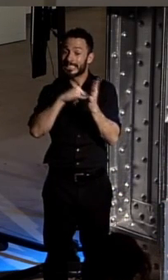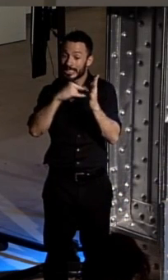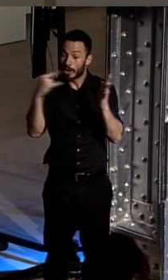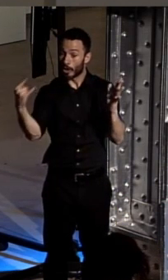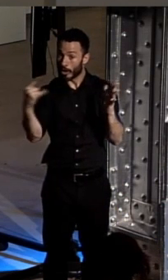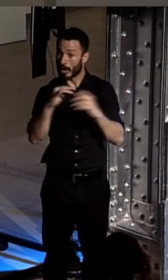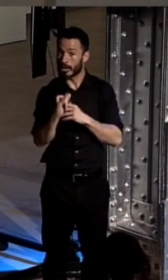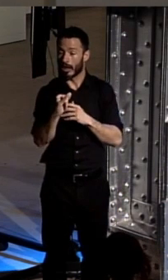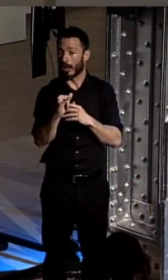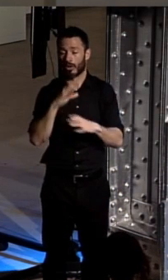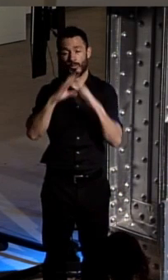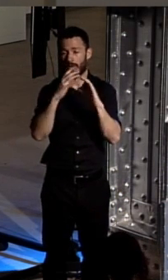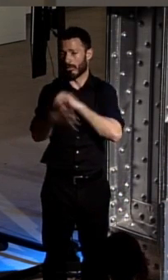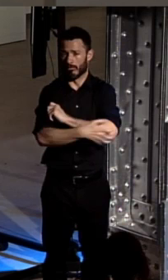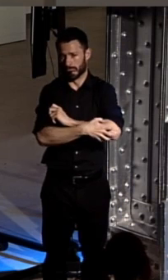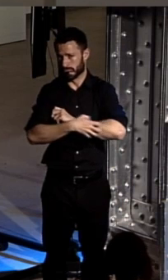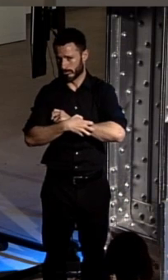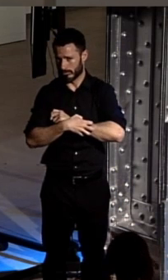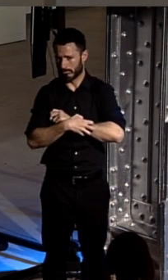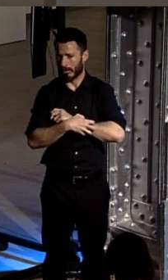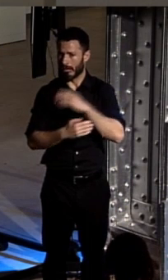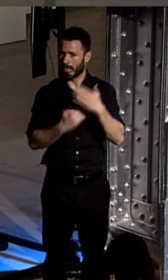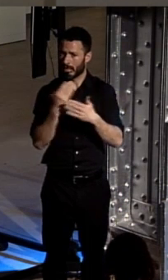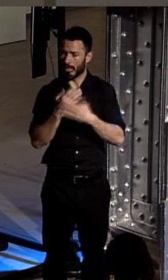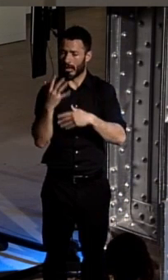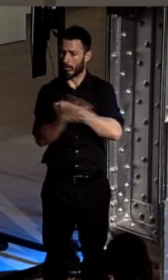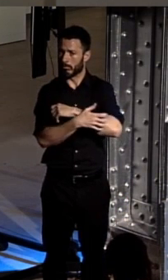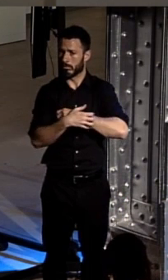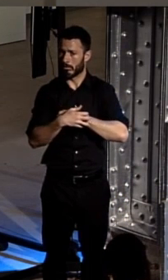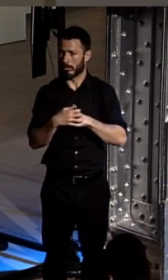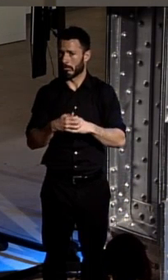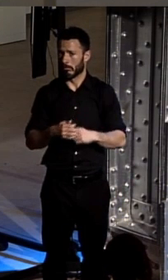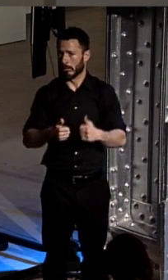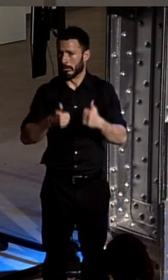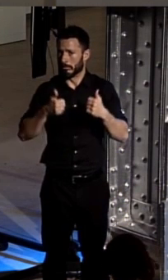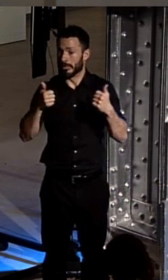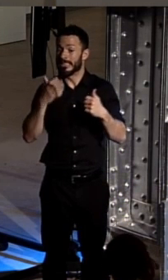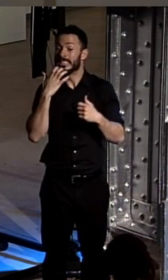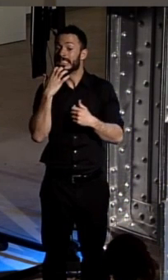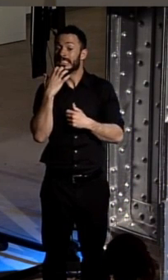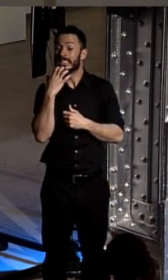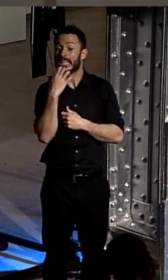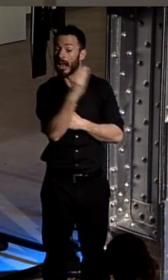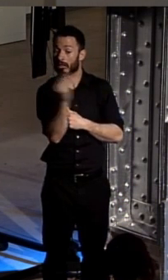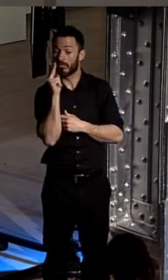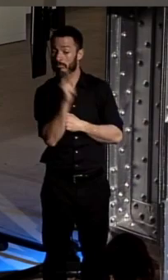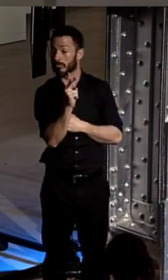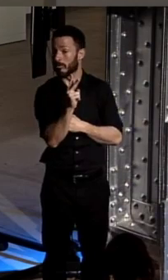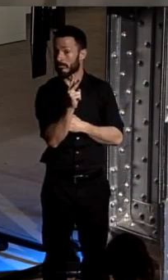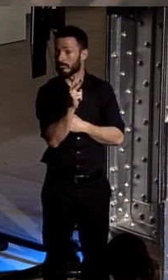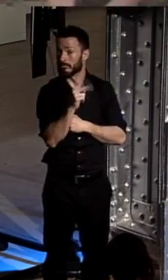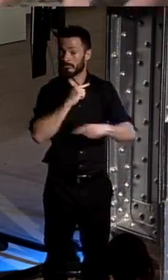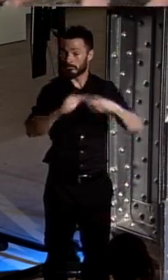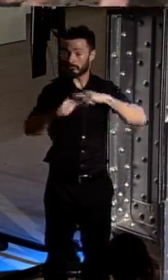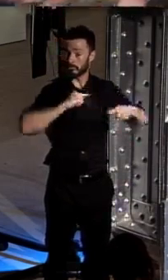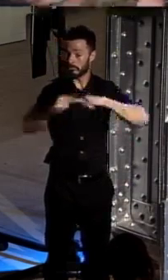muy pobre hoy en día y de hecho casi cada vez es más pobre, porque si miramos a los adolescentes básicamente envían mensajes de texto sin ningún tipo